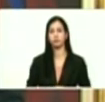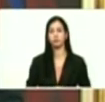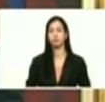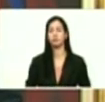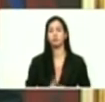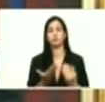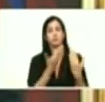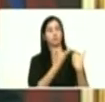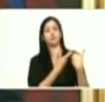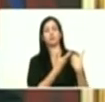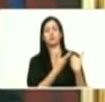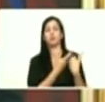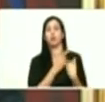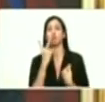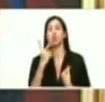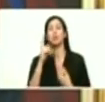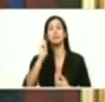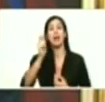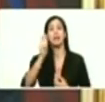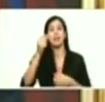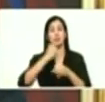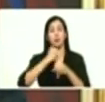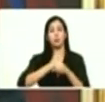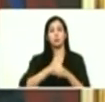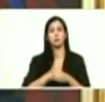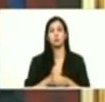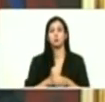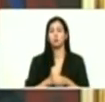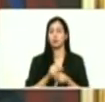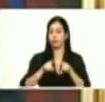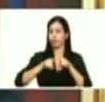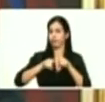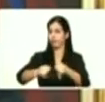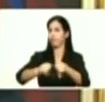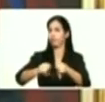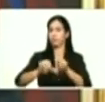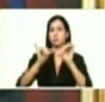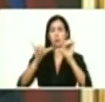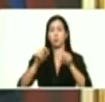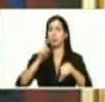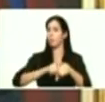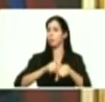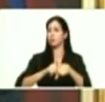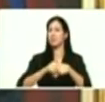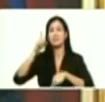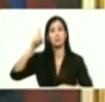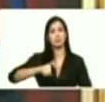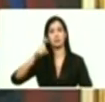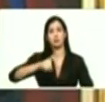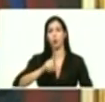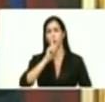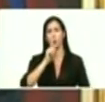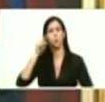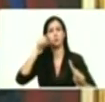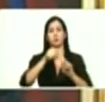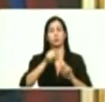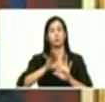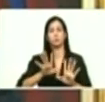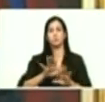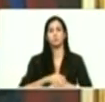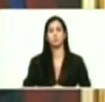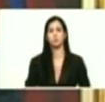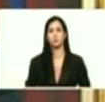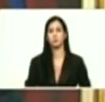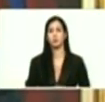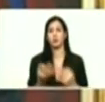encargarse de estas dos grandes tareas simultáneas necesarias y que tienen un solo objetivo ir